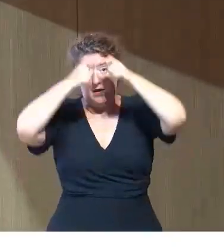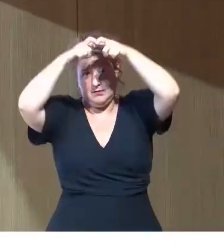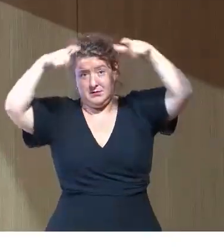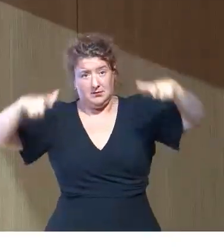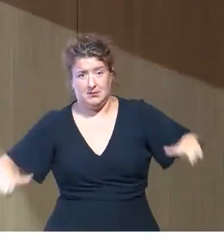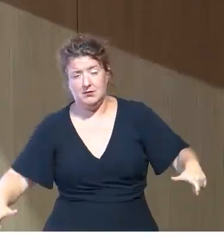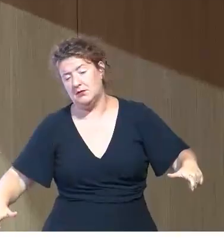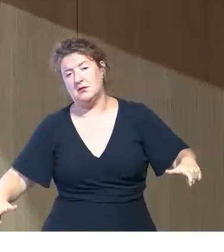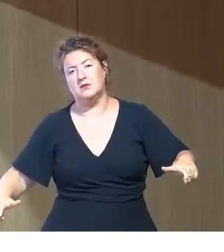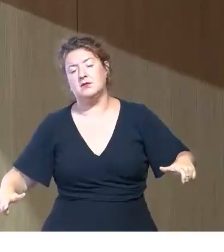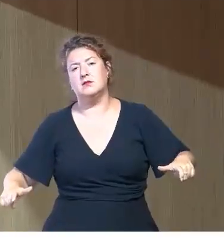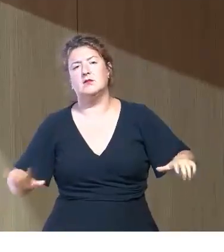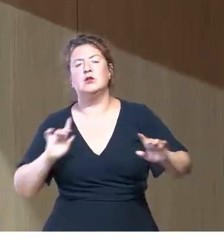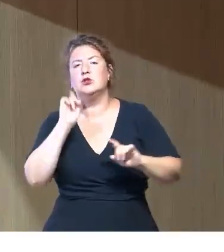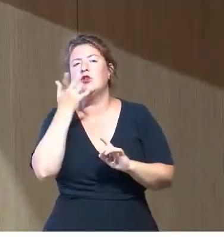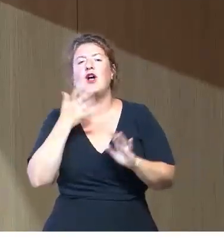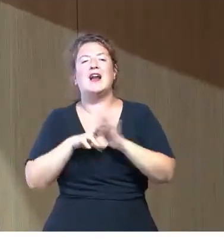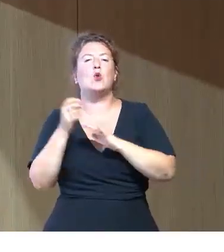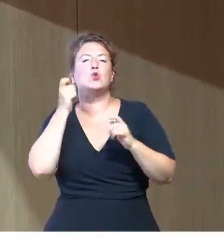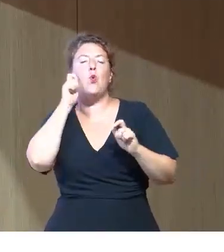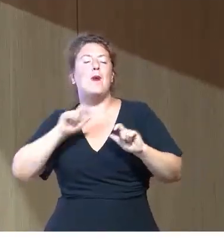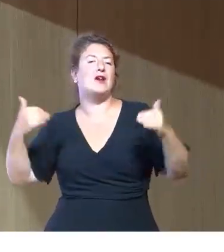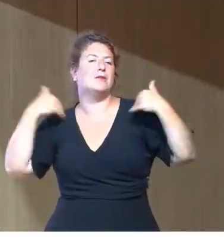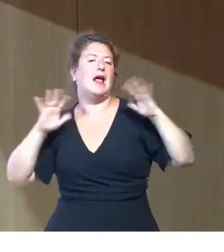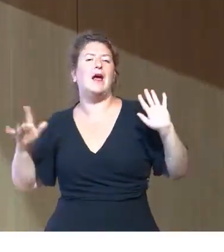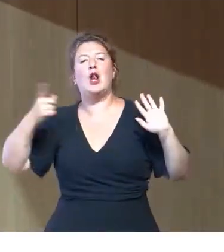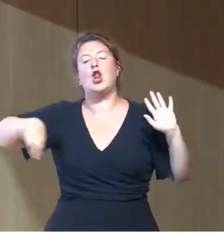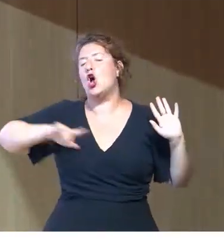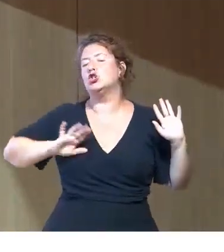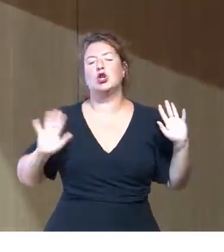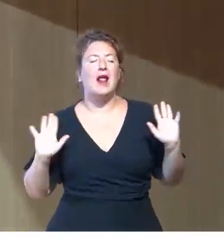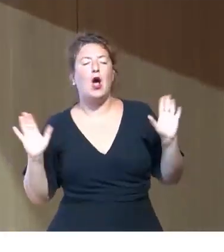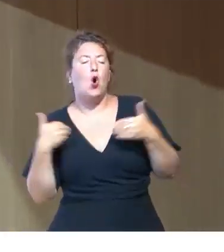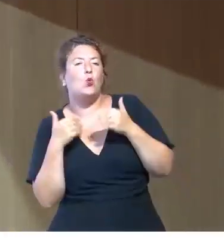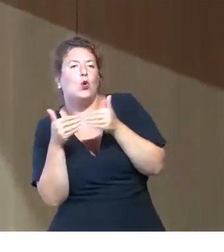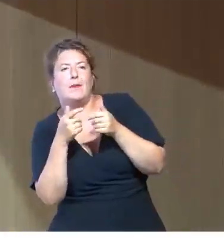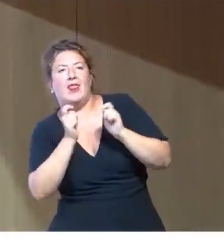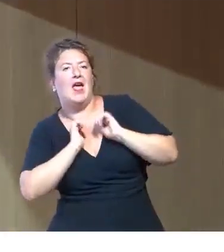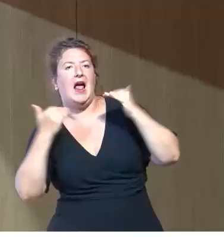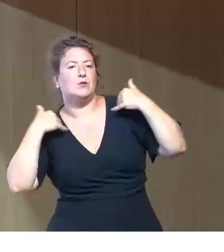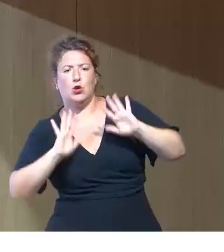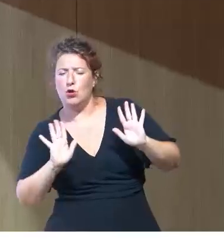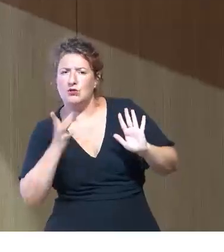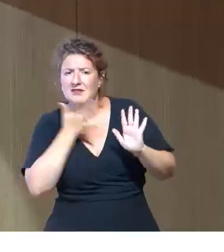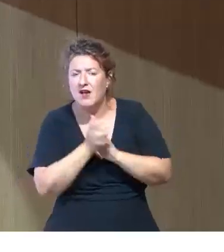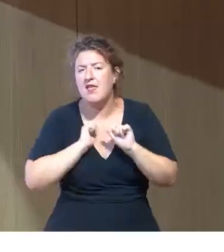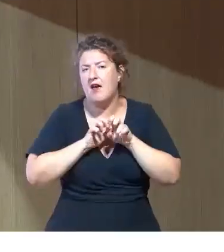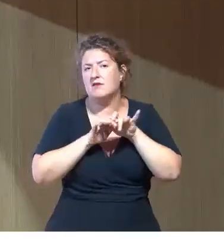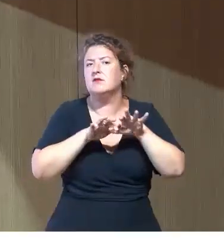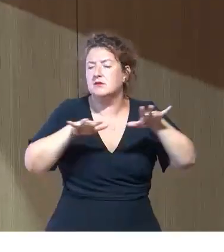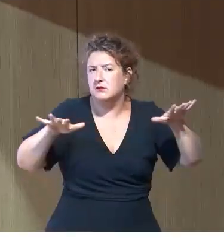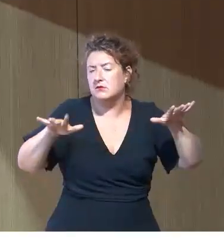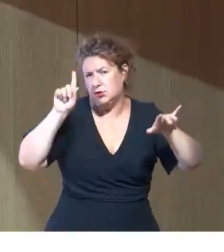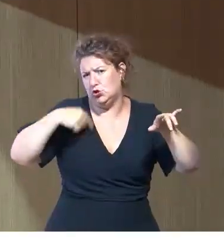y no tiene que ser algo exclusivo de recursos humanos que parece que estamos ahí que no Entonces esto está pasando también